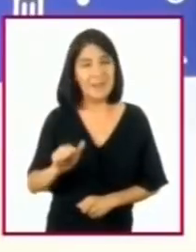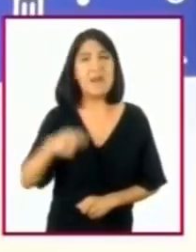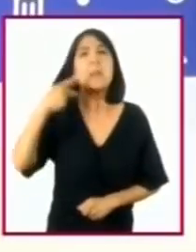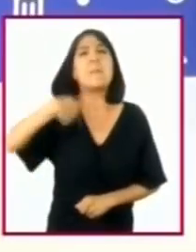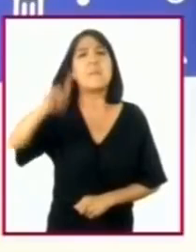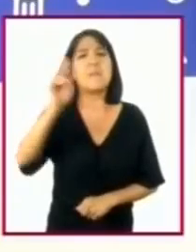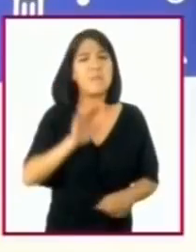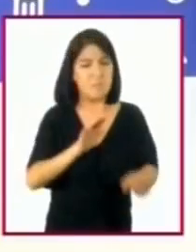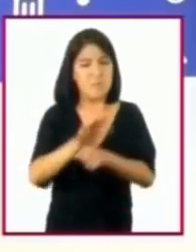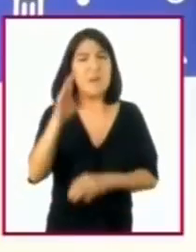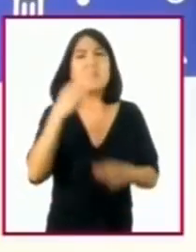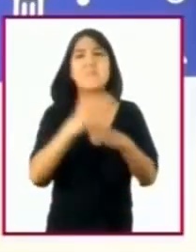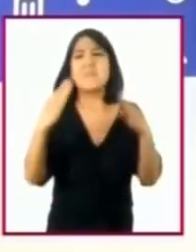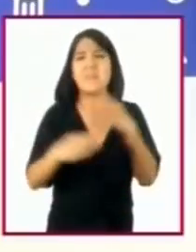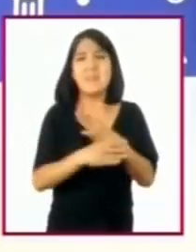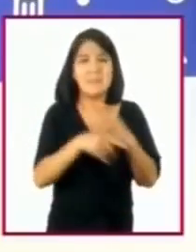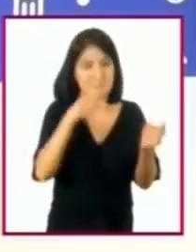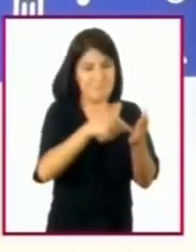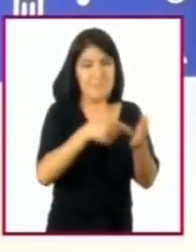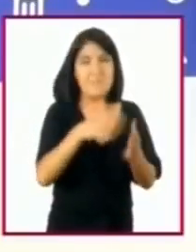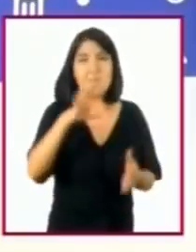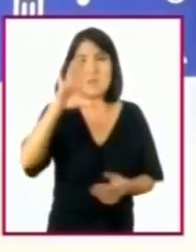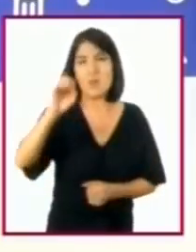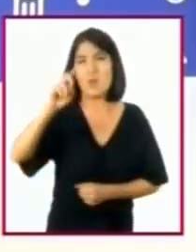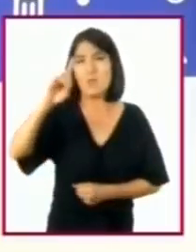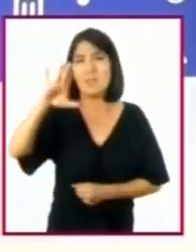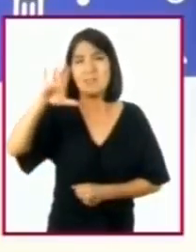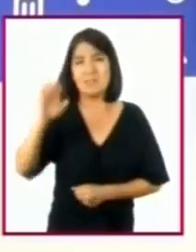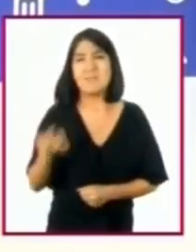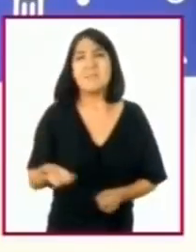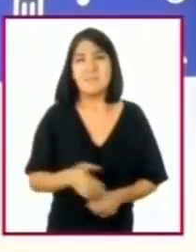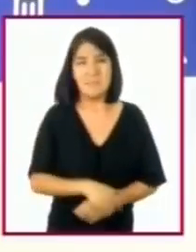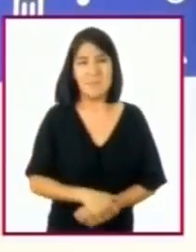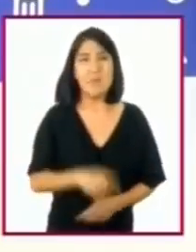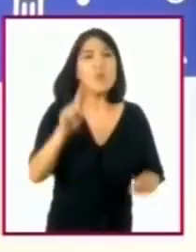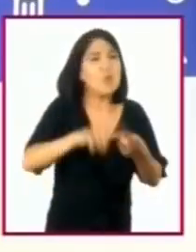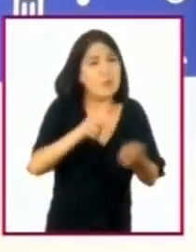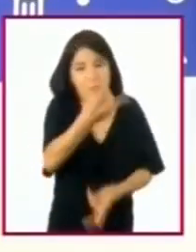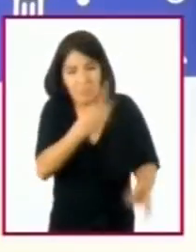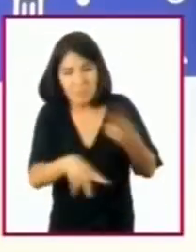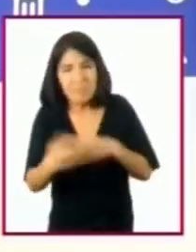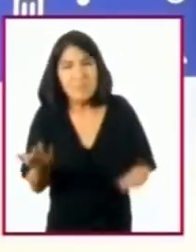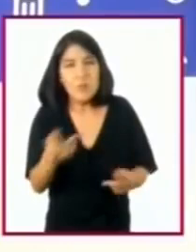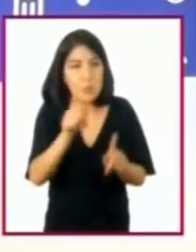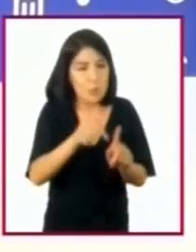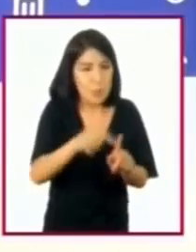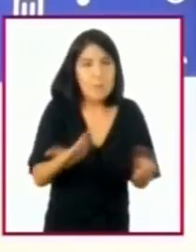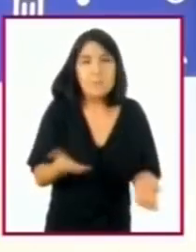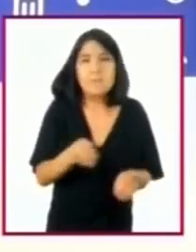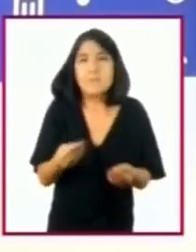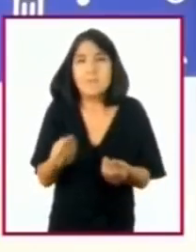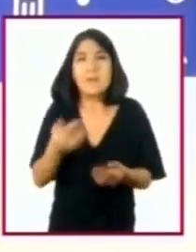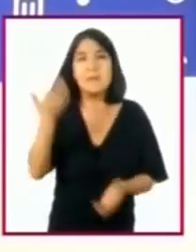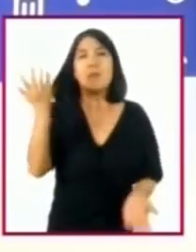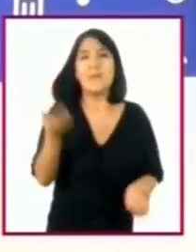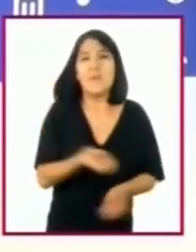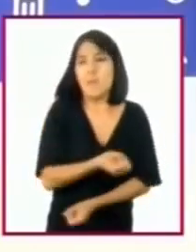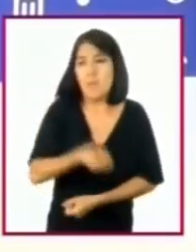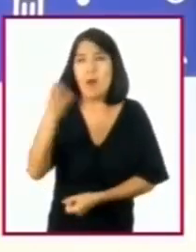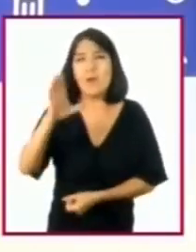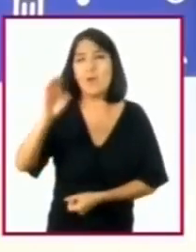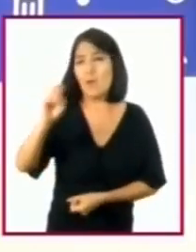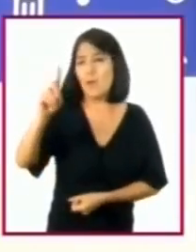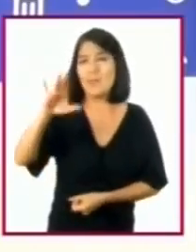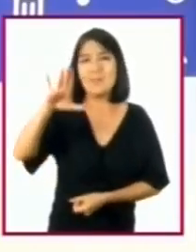qué materiales creen que estaban hechos los códices? ¿De dónde extraían los colores? ¿Cuántos códices